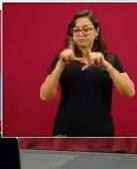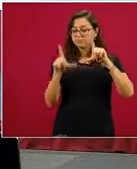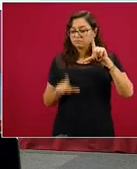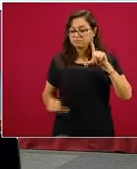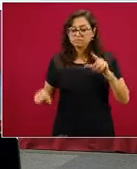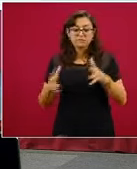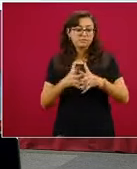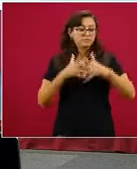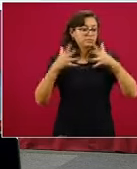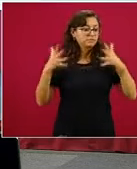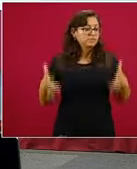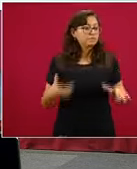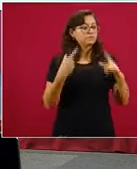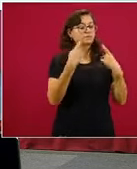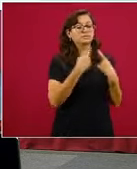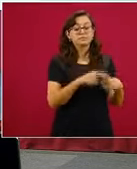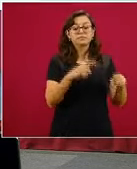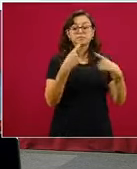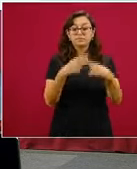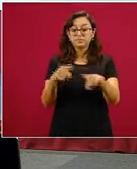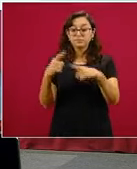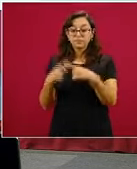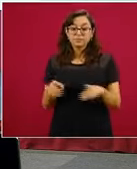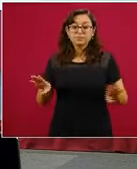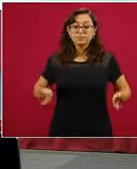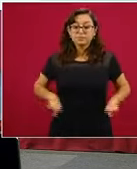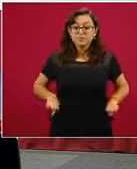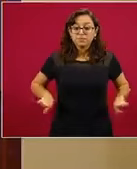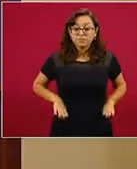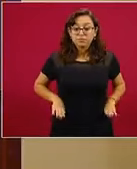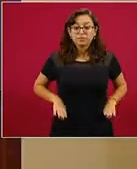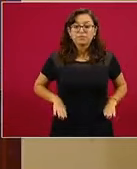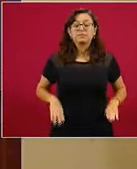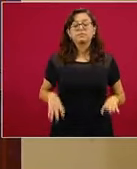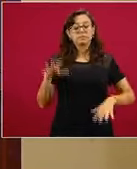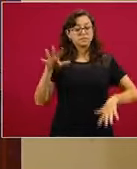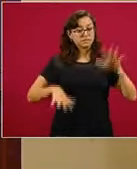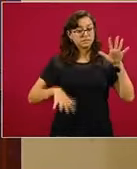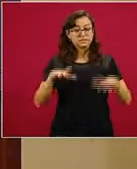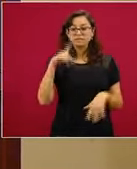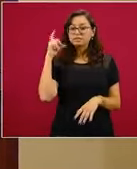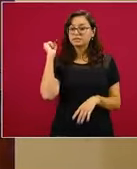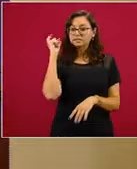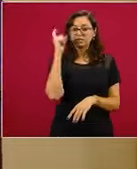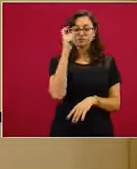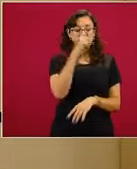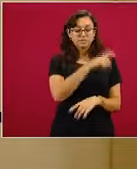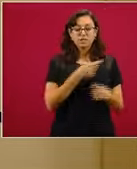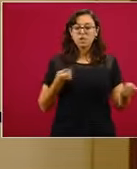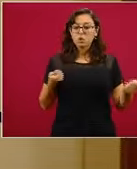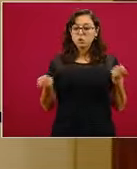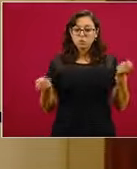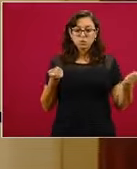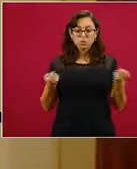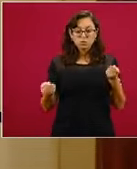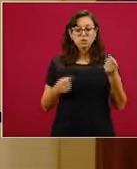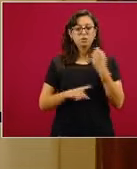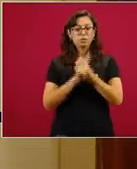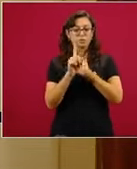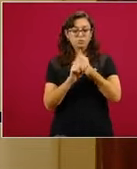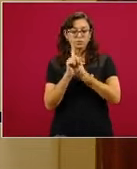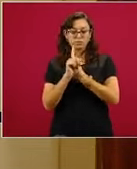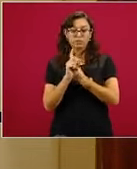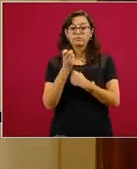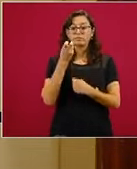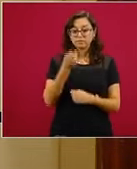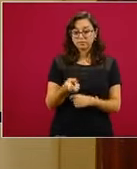país grande, somos un país con ciertas características que hacen a veces muy difícil manejar ciertos problemas, y entre